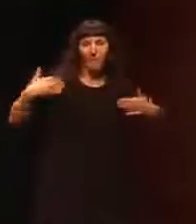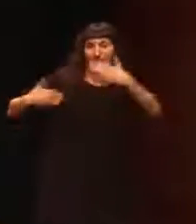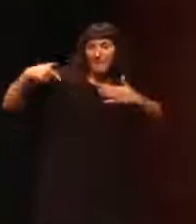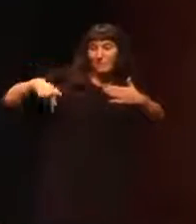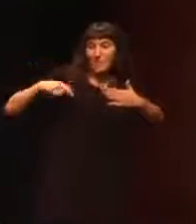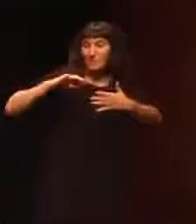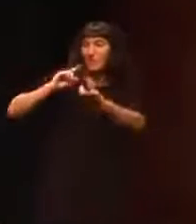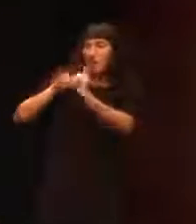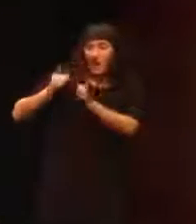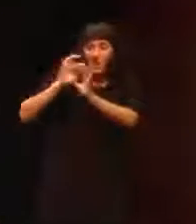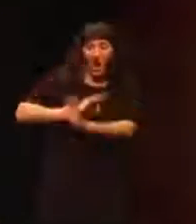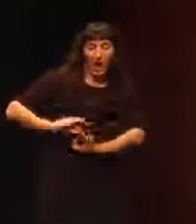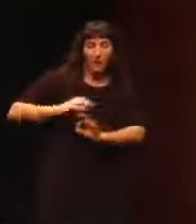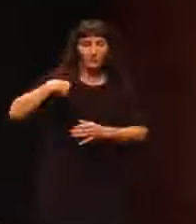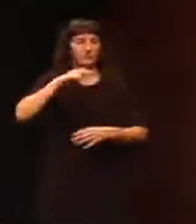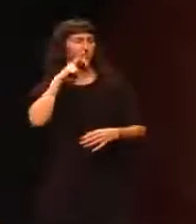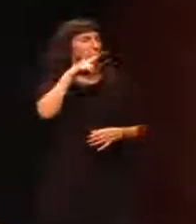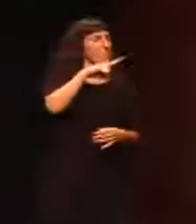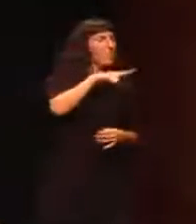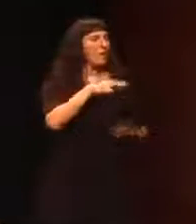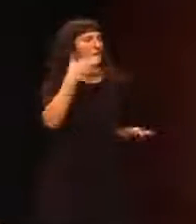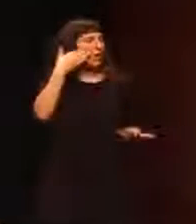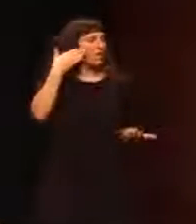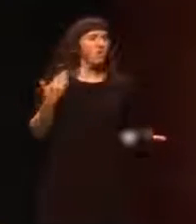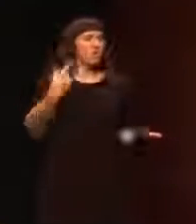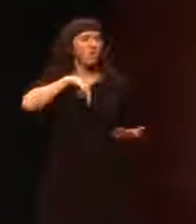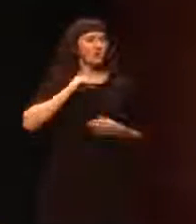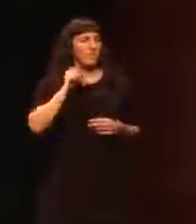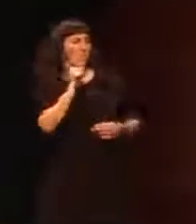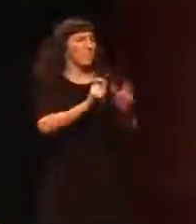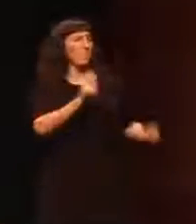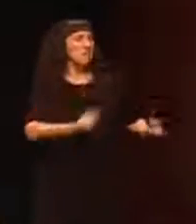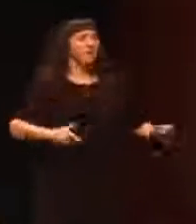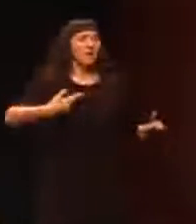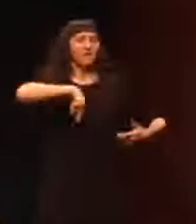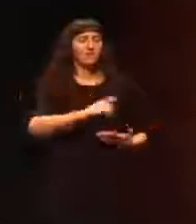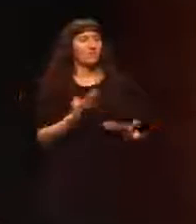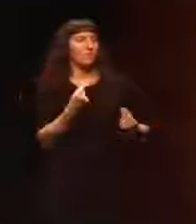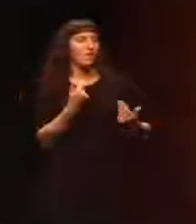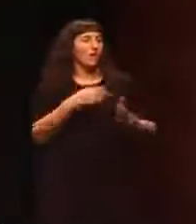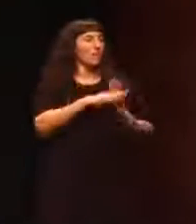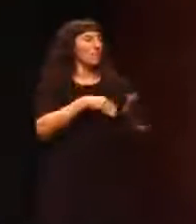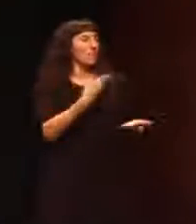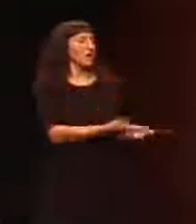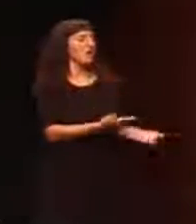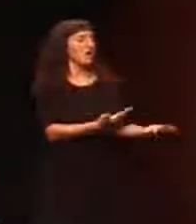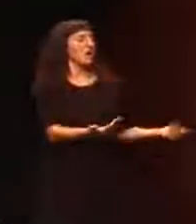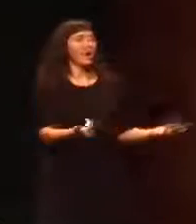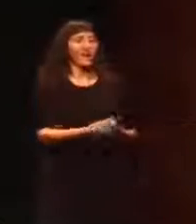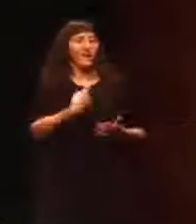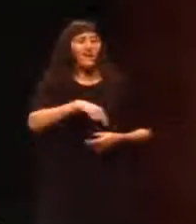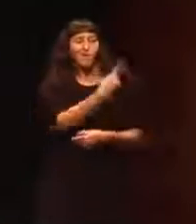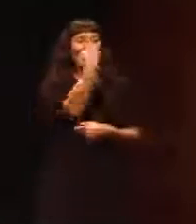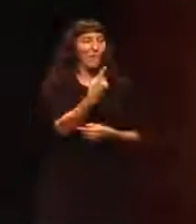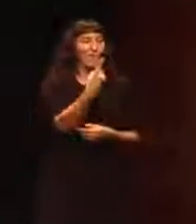vez de cambiar, se dedicaron a mirarnos con arrogancia, se dedicaron a burlarse de nosotros y se dedicaron a recetarnos cosas. Y hay una sola